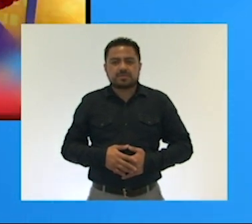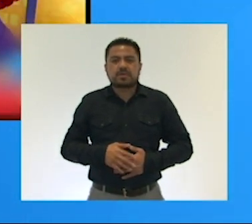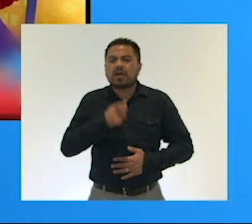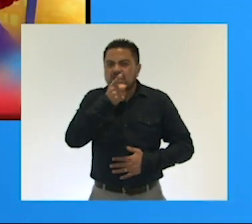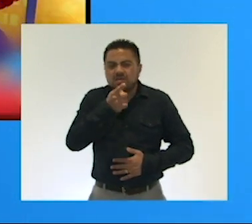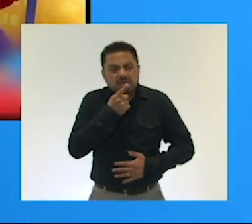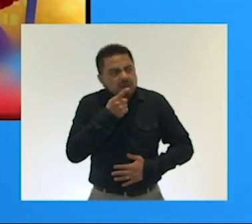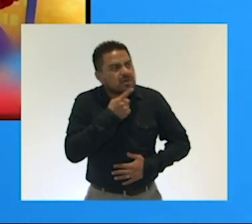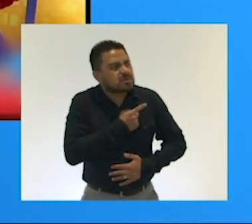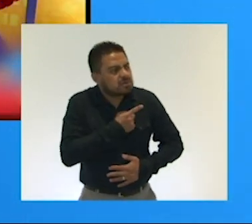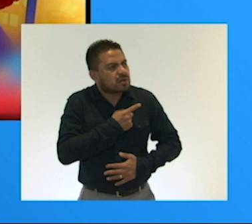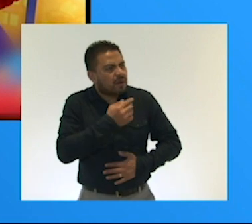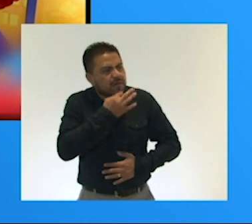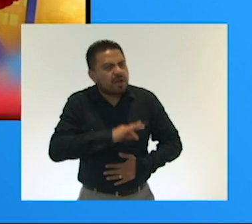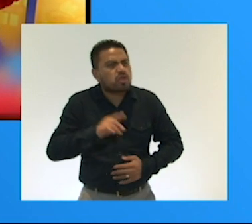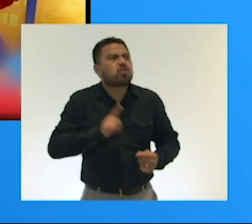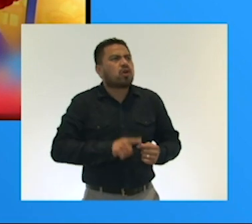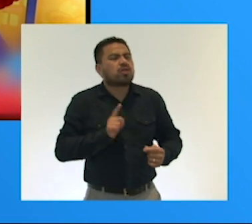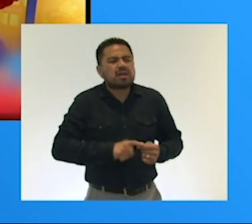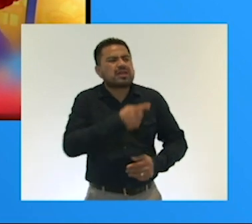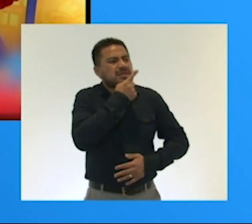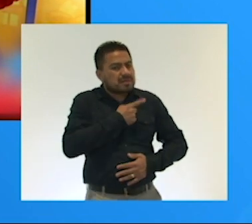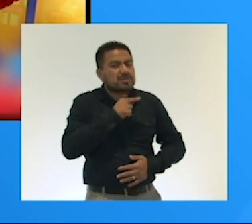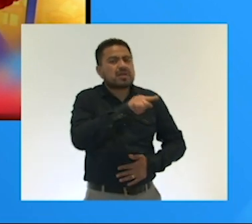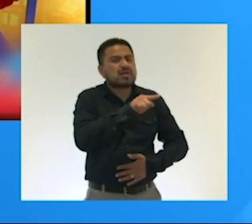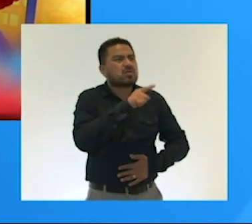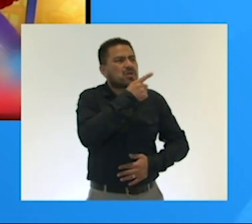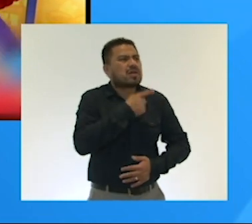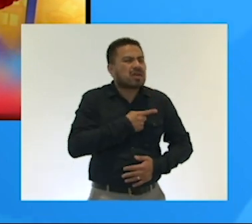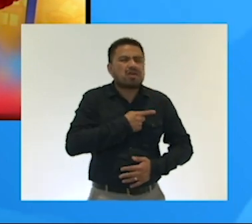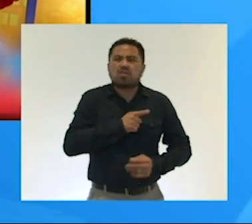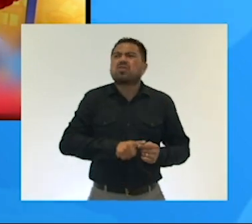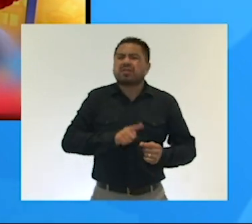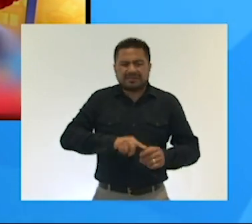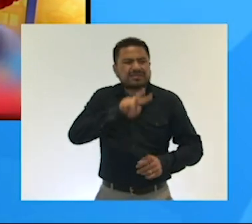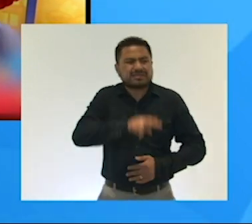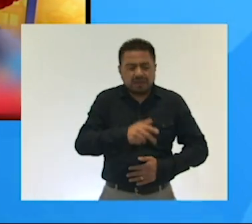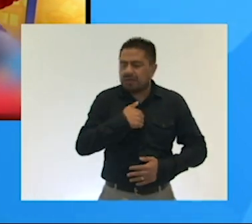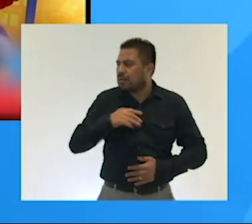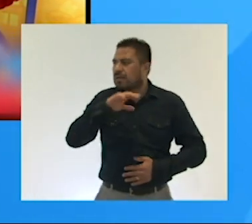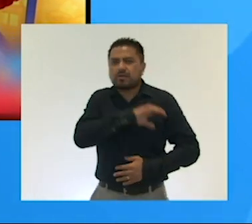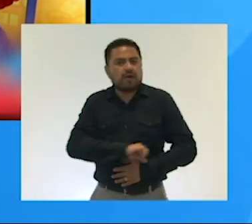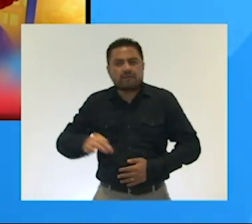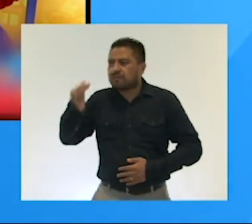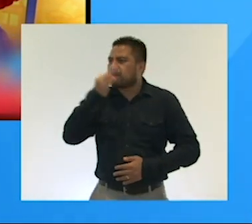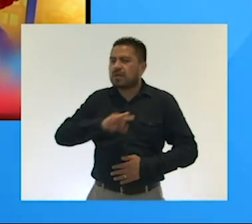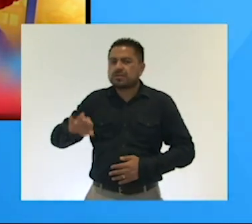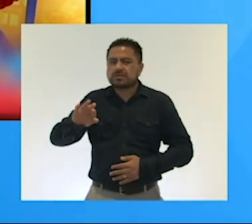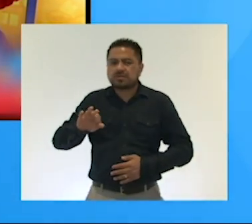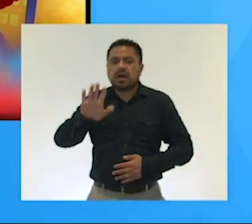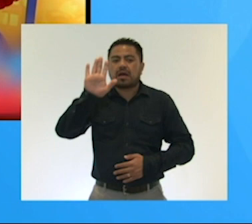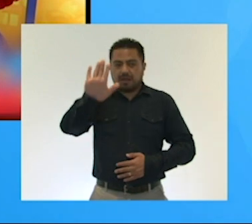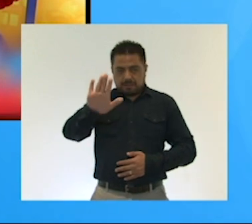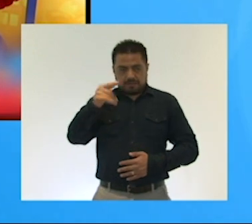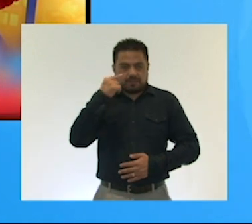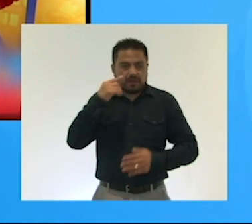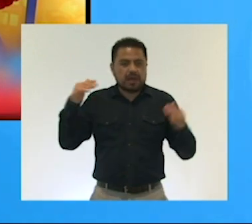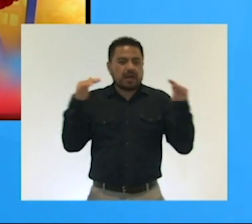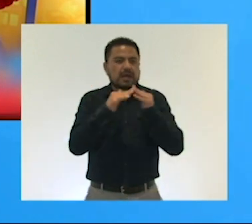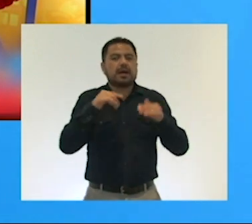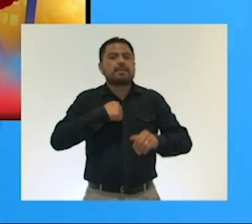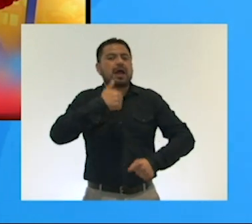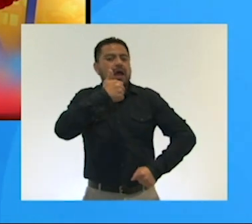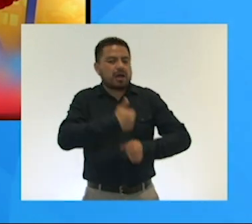¿Dijiste fiesta? ¿Dónde es? Te llevo. Tú dime, yo no falto, en serio, me encantan las fiestas. Mira, es en casa de mi